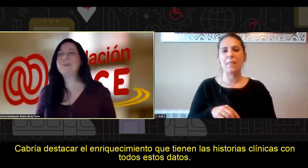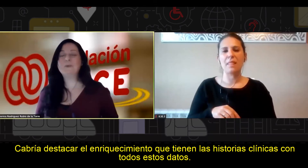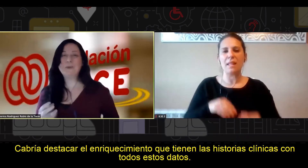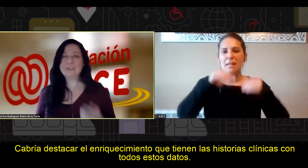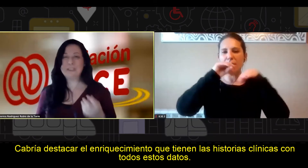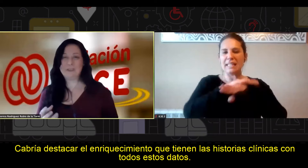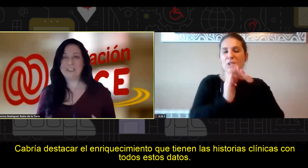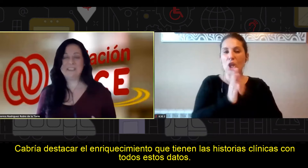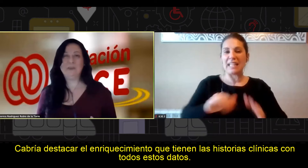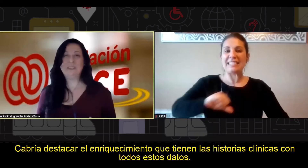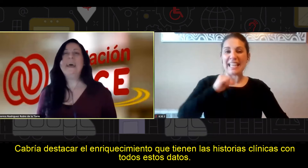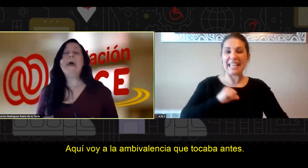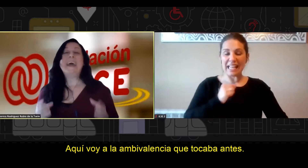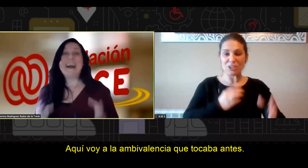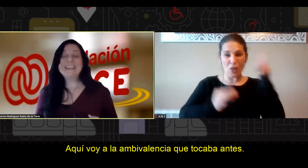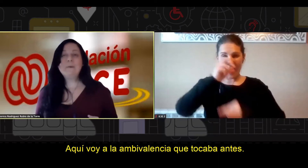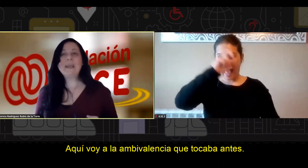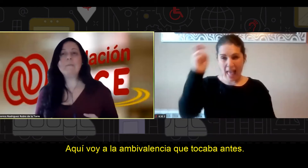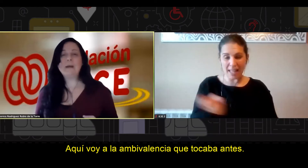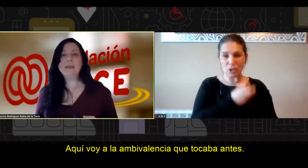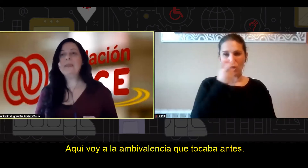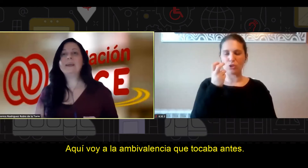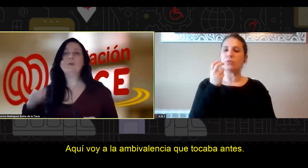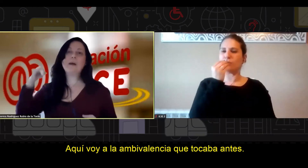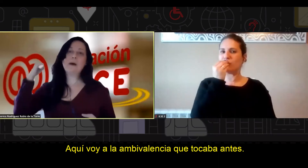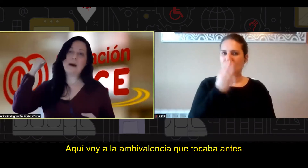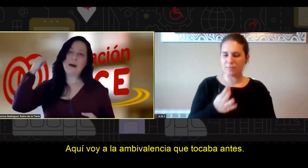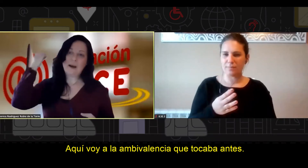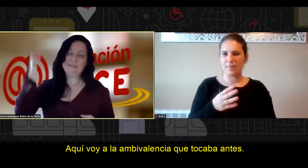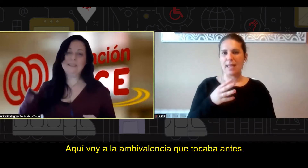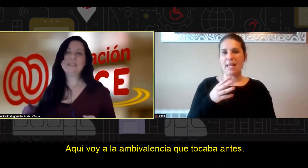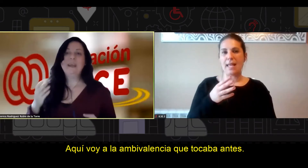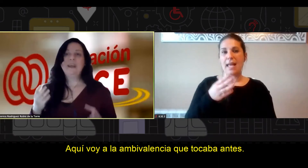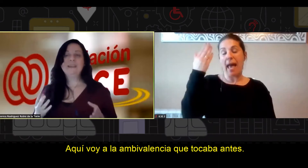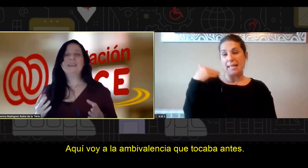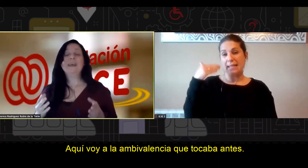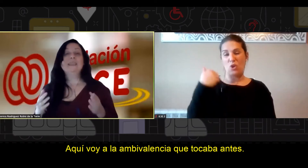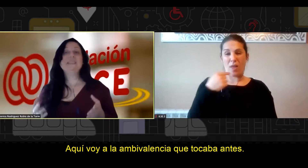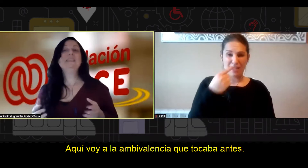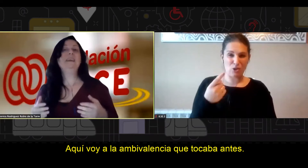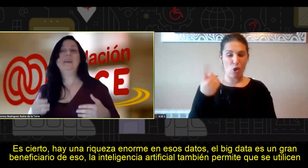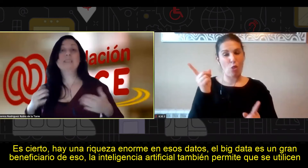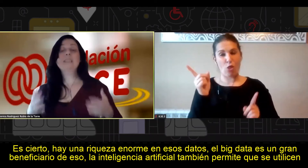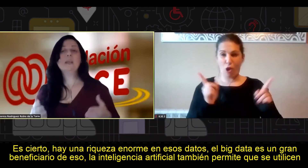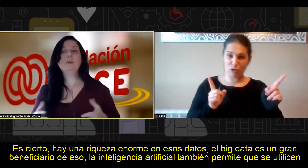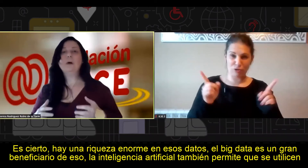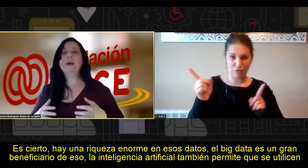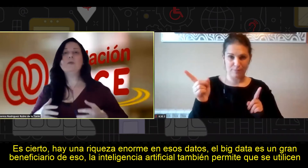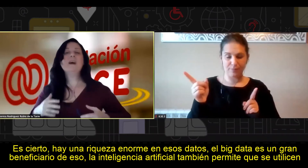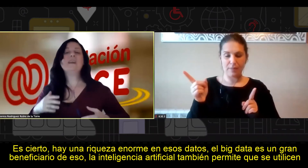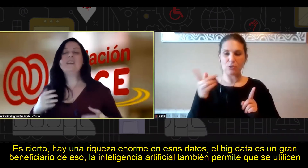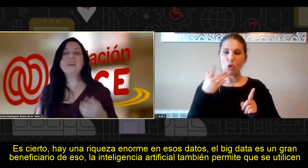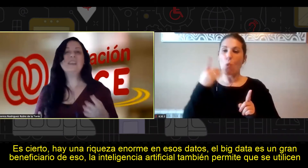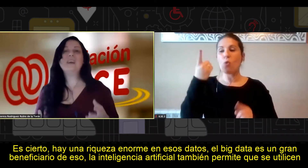con todos estos datos. Aquí voy a la ambivalencia que tocaba antes. Sí, es cierto, hay